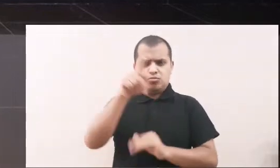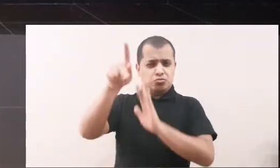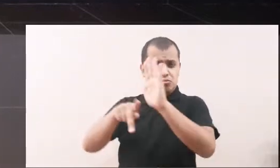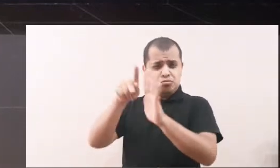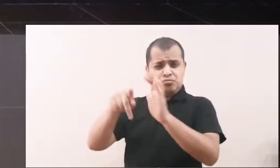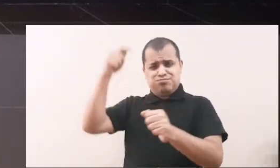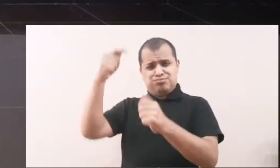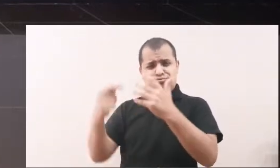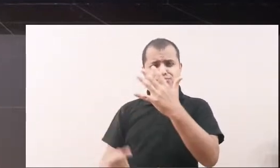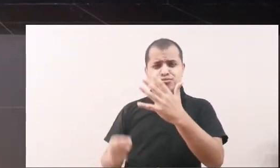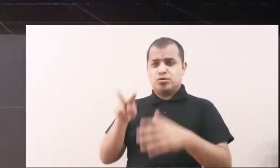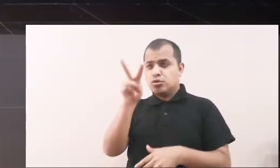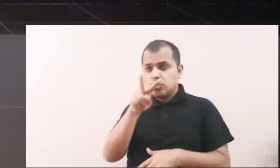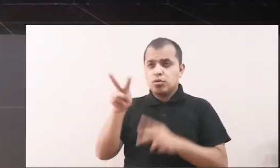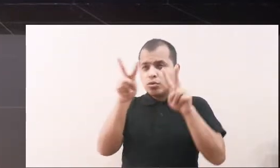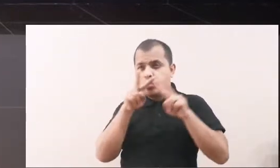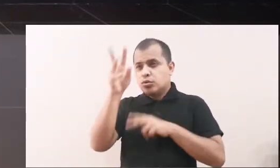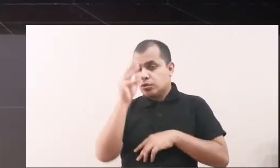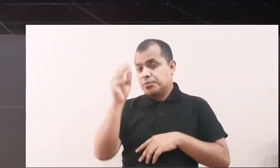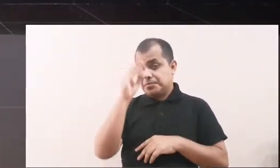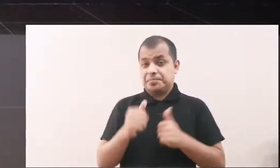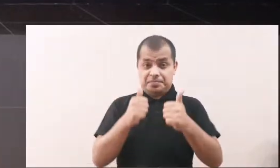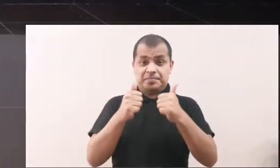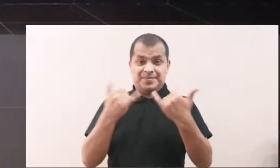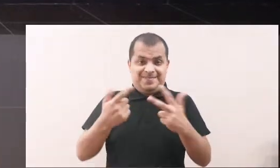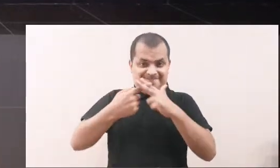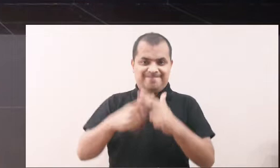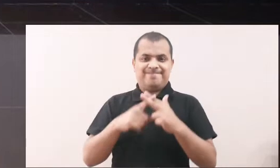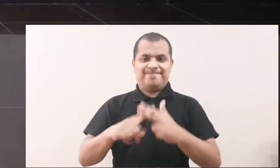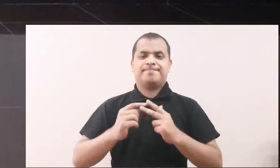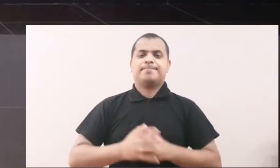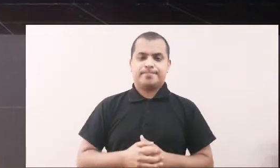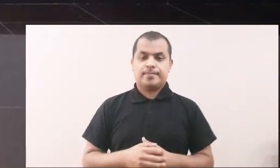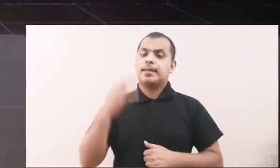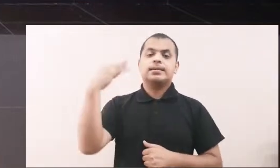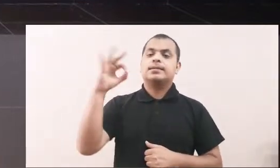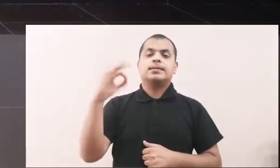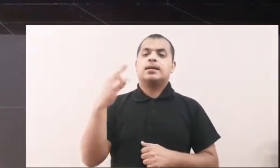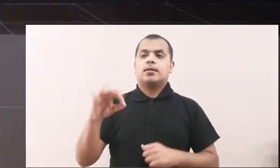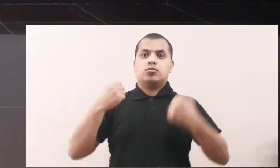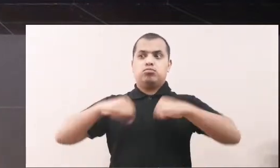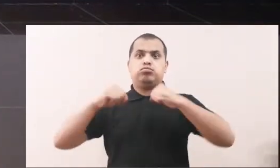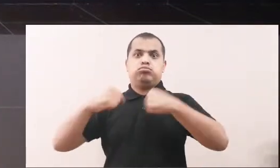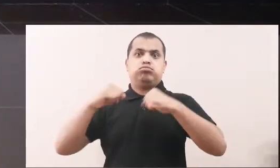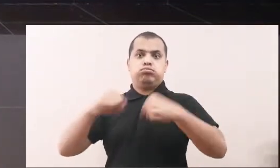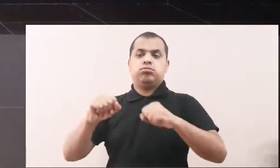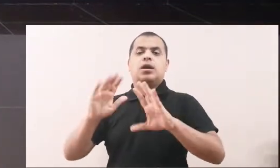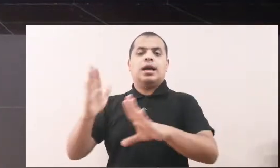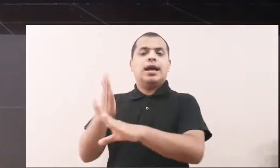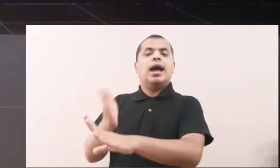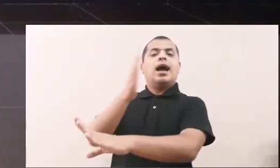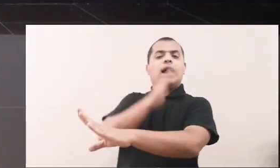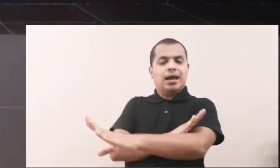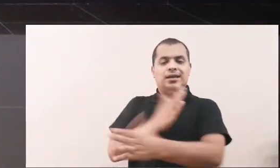de las clases que hemos preparado para ti. Ahora sí, sin más palabras, comenzamos. Siempre toda actividad deportiva, toda actividad física debe